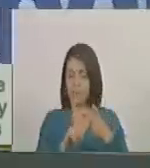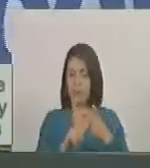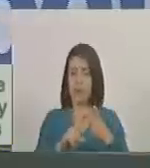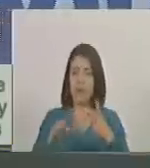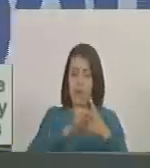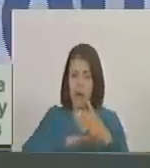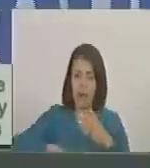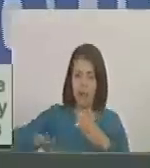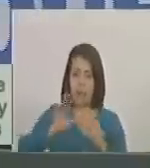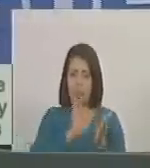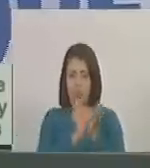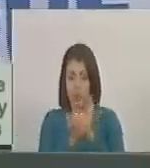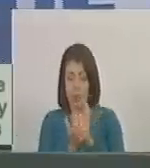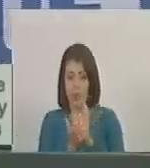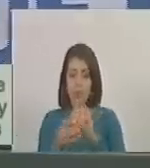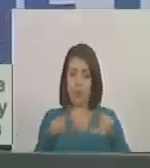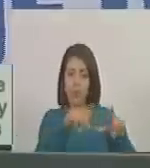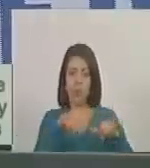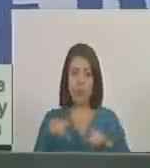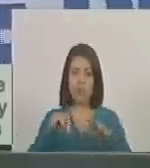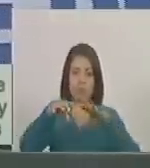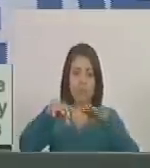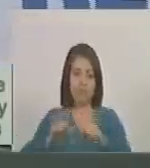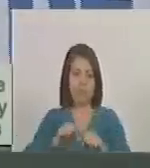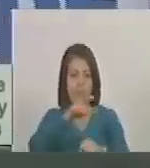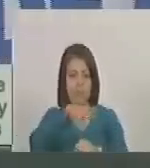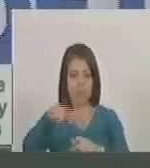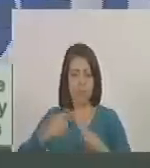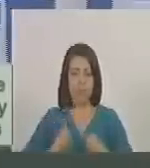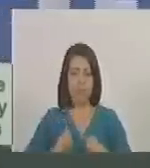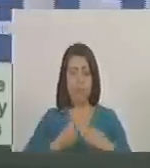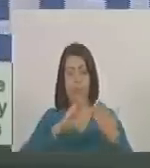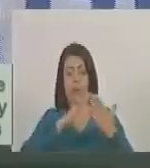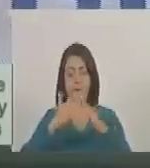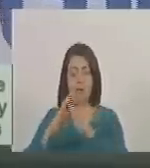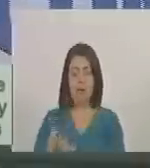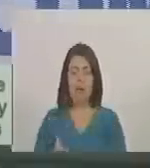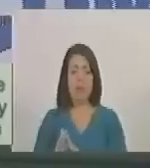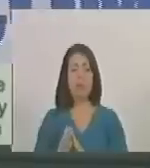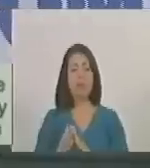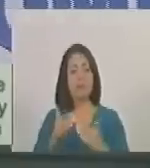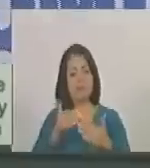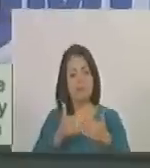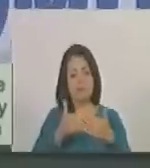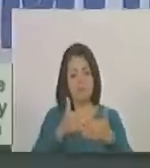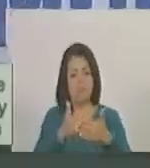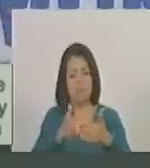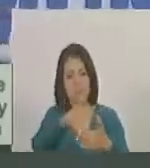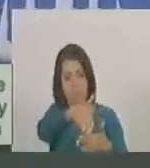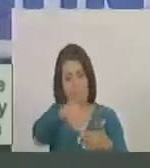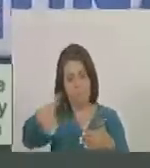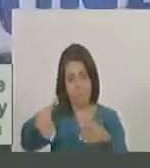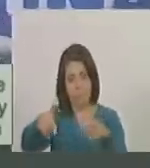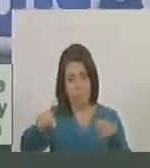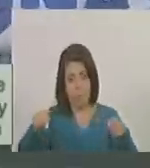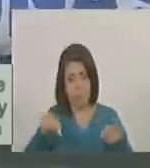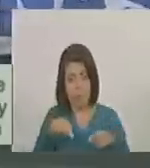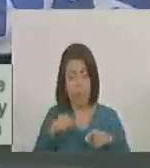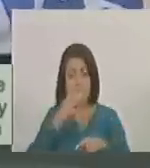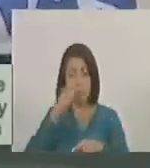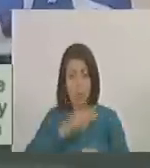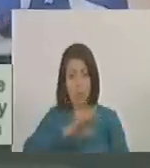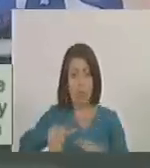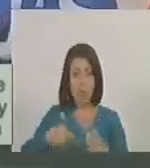Ámbito geográfico. Es el territorio que ocupan los habitantes de la comunidad, cuyos límites geográficos se establecen o